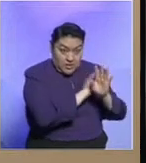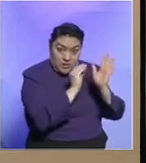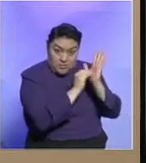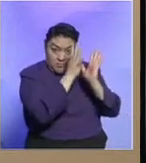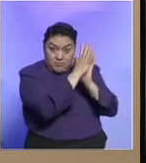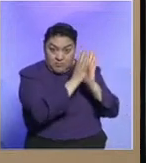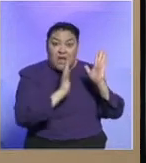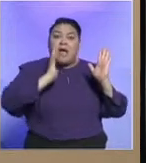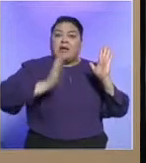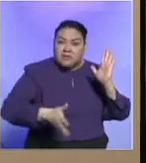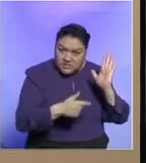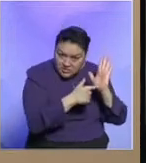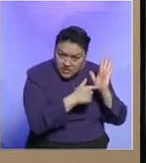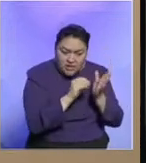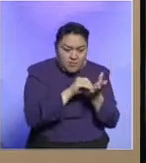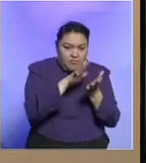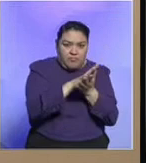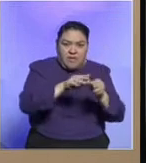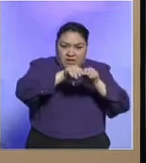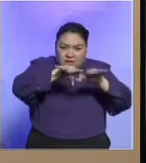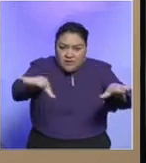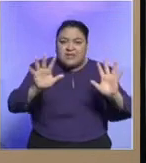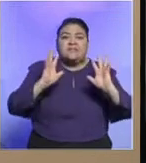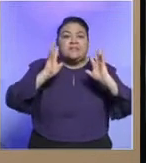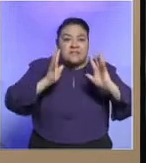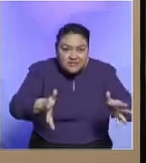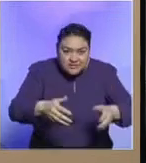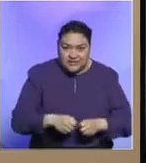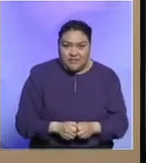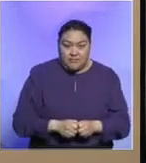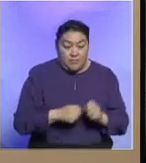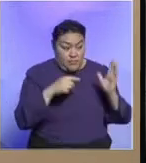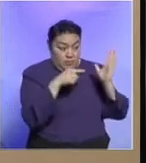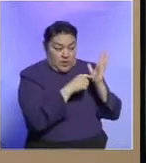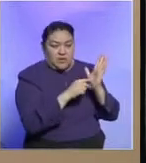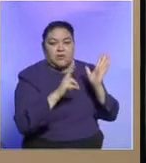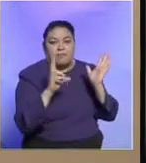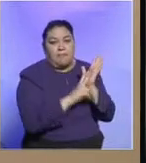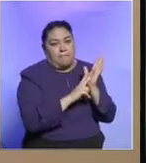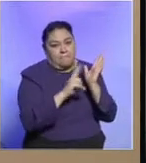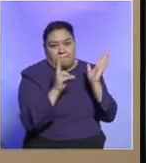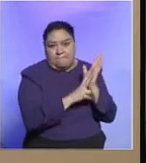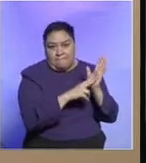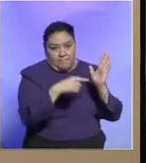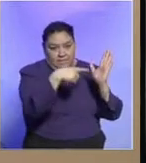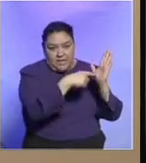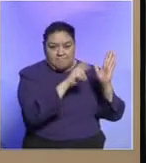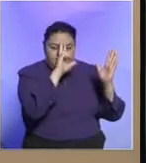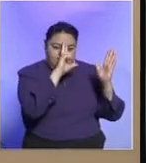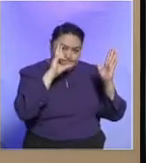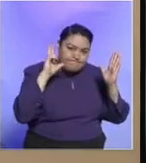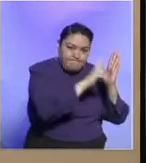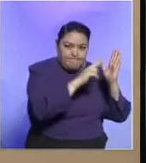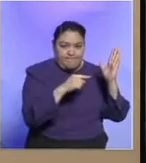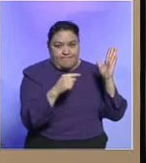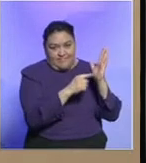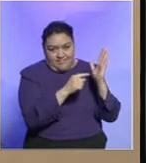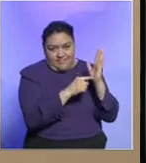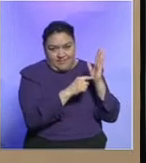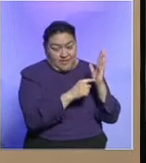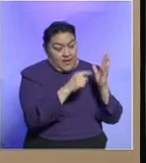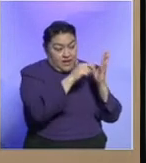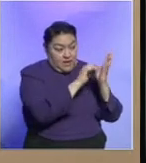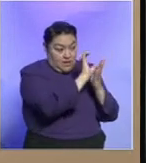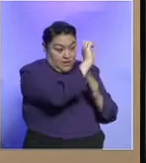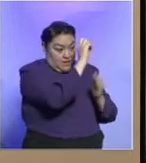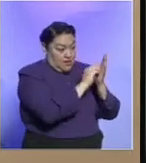dio. La Constitución es vigente. Así, hoy